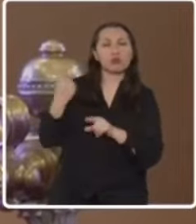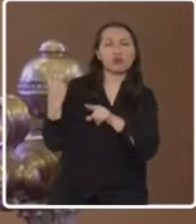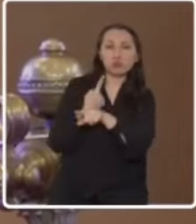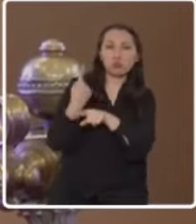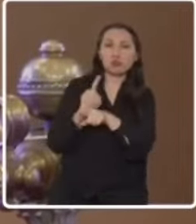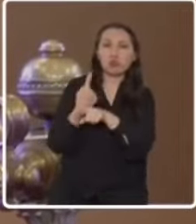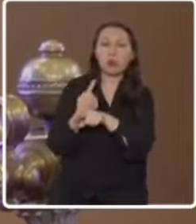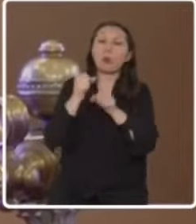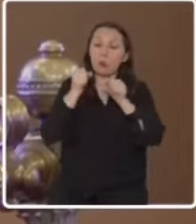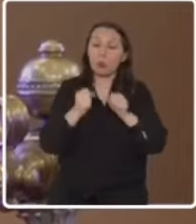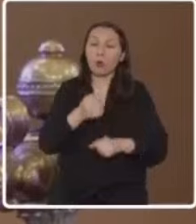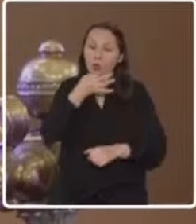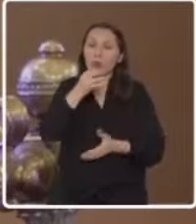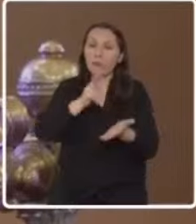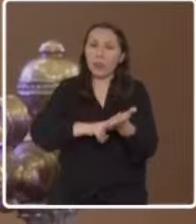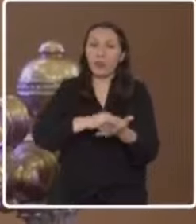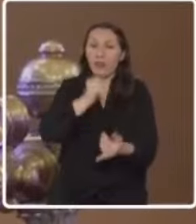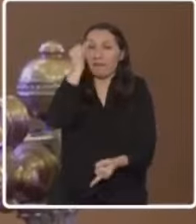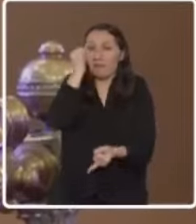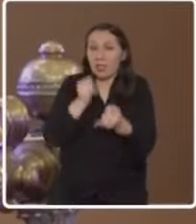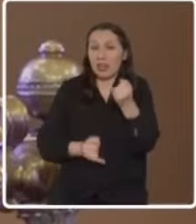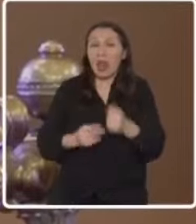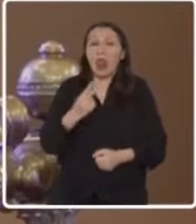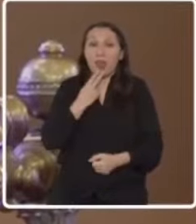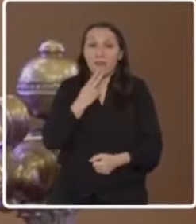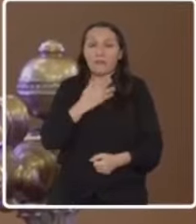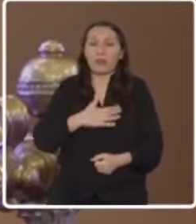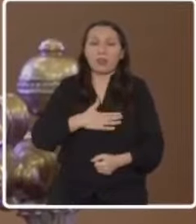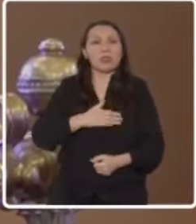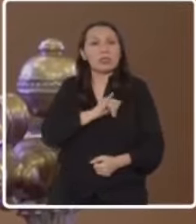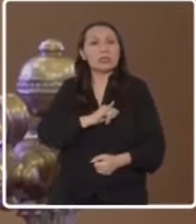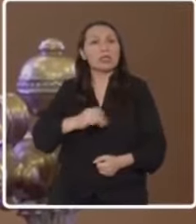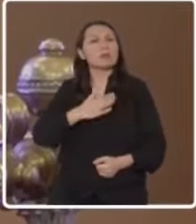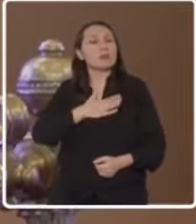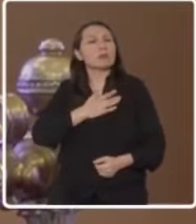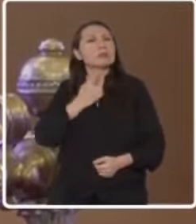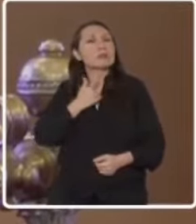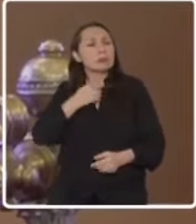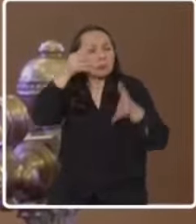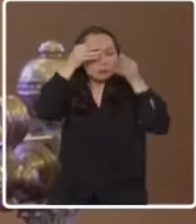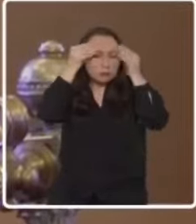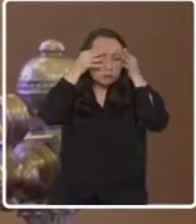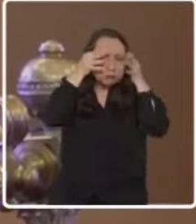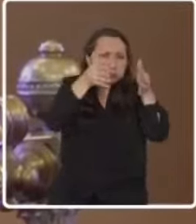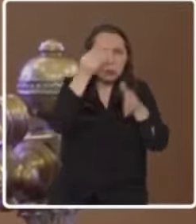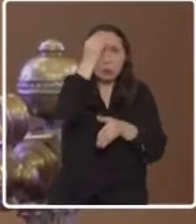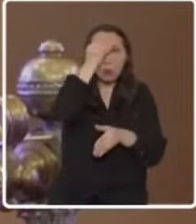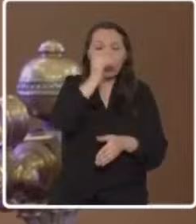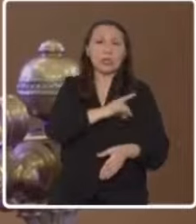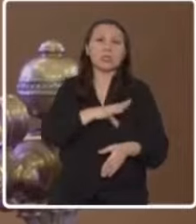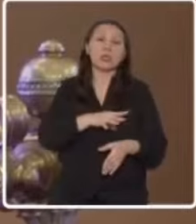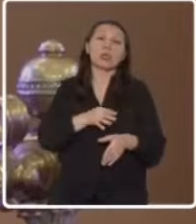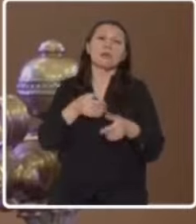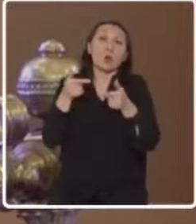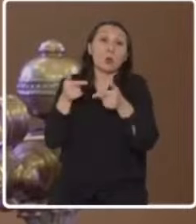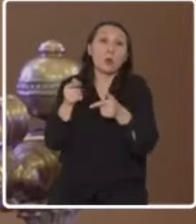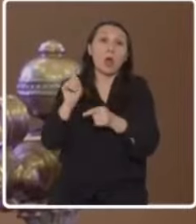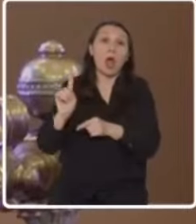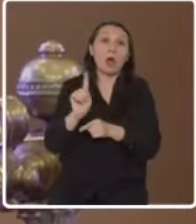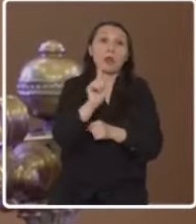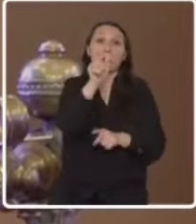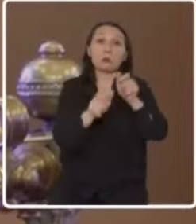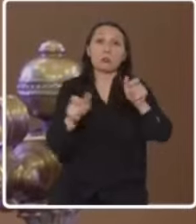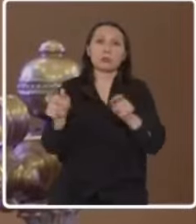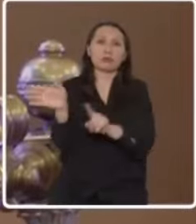oportunidades y puedo dar fe de que hasta el final de su vida mantuvo vivo su interés por Chile y en la suerte de cada uno